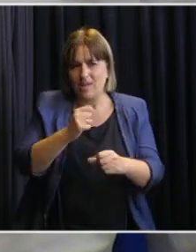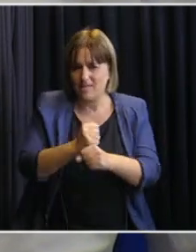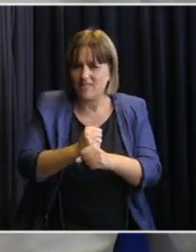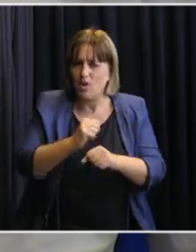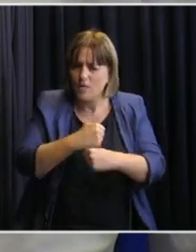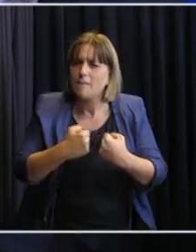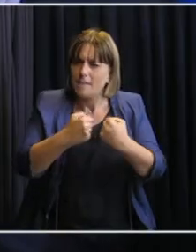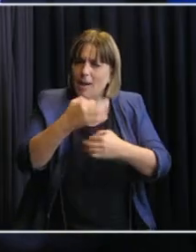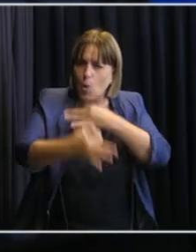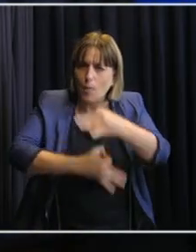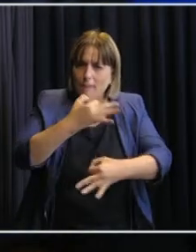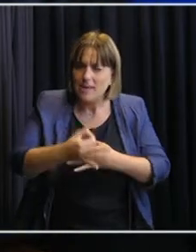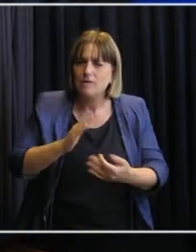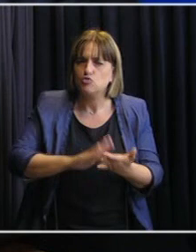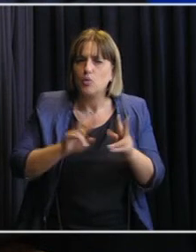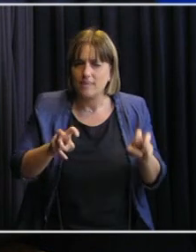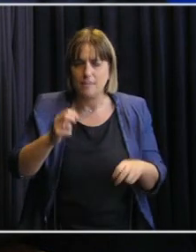poco